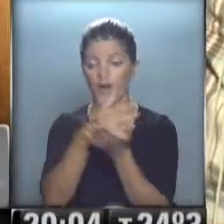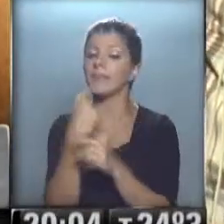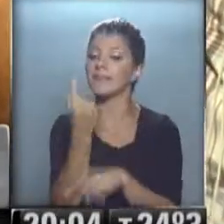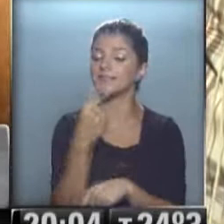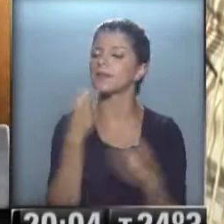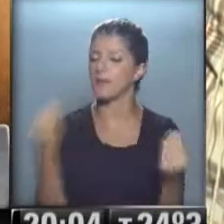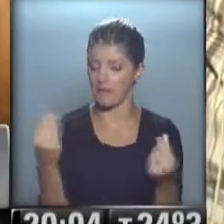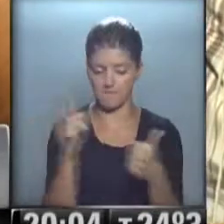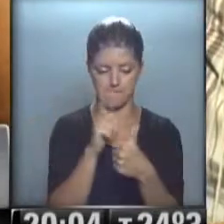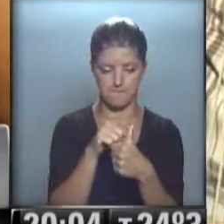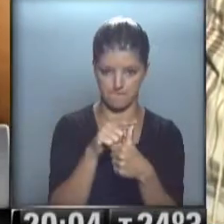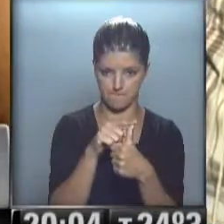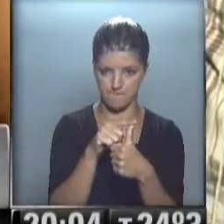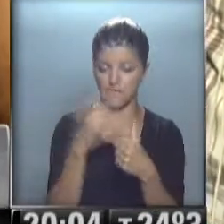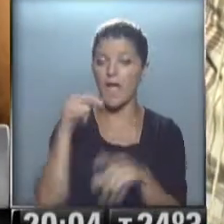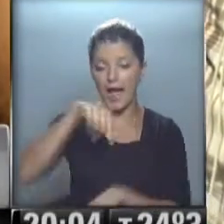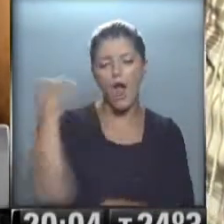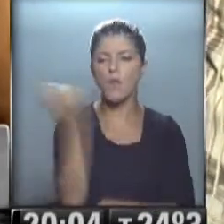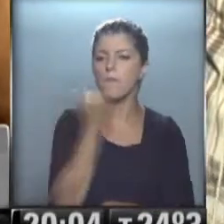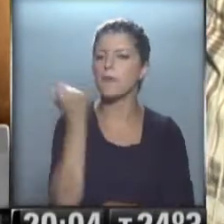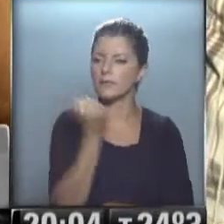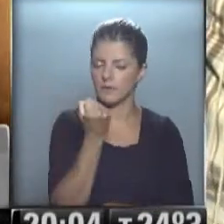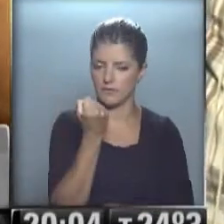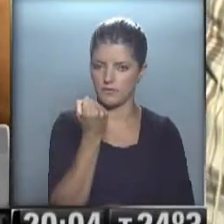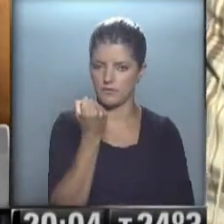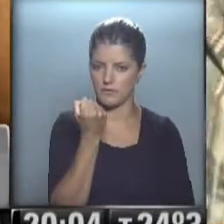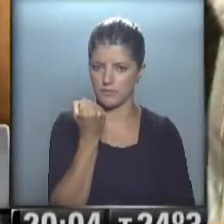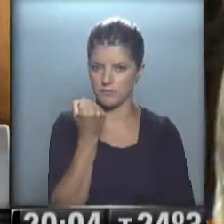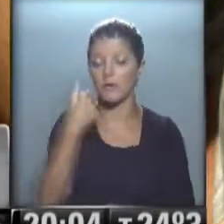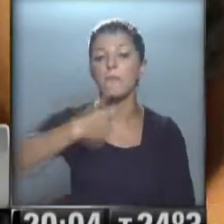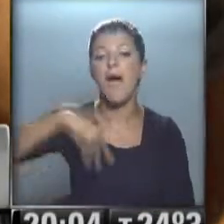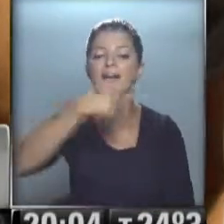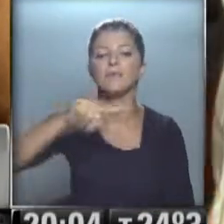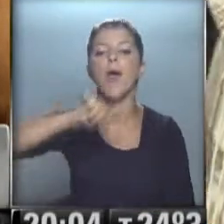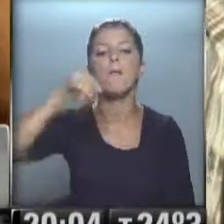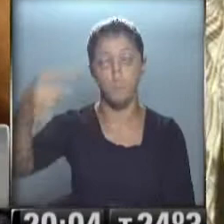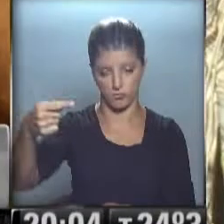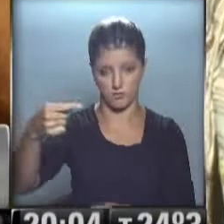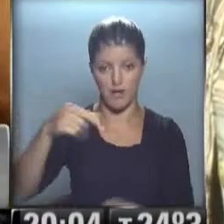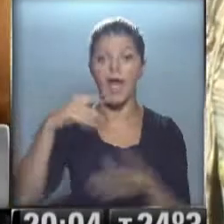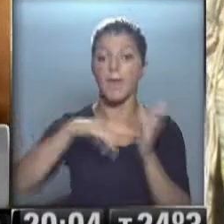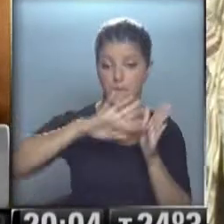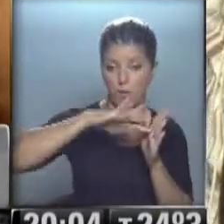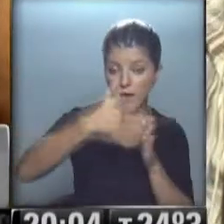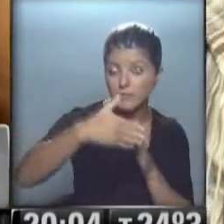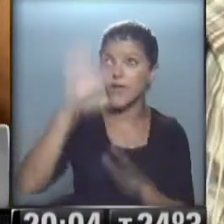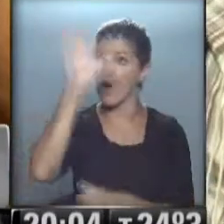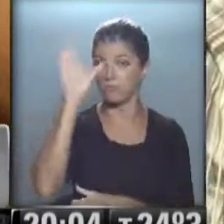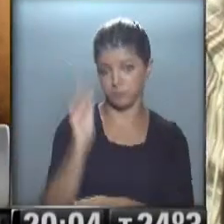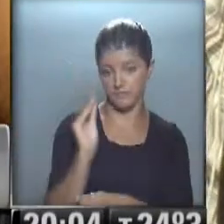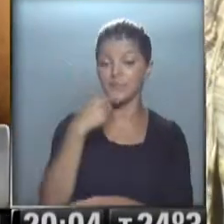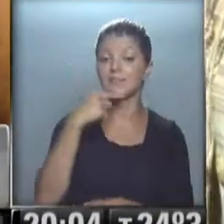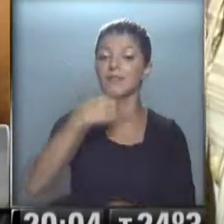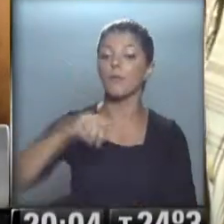otras cosas, que lo importante se va a dar la semana que viene. Tanto a nivel provincial como a nivel nacional dicen que la